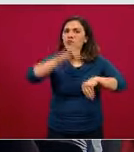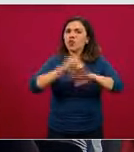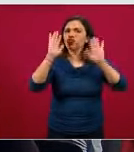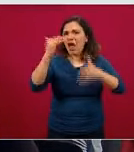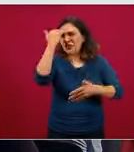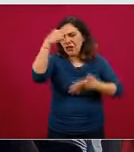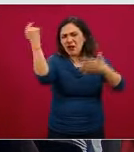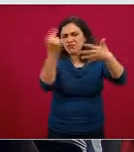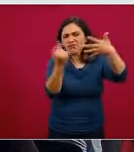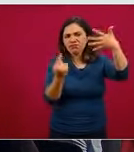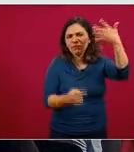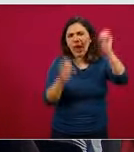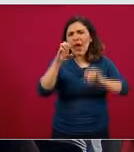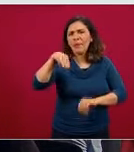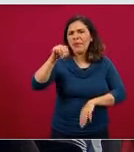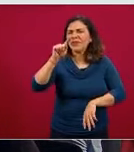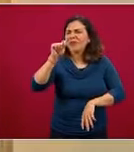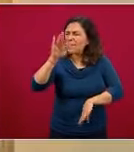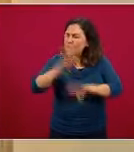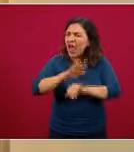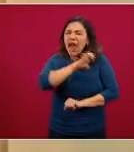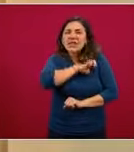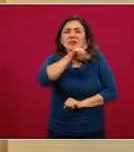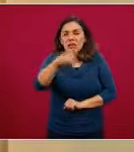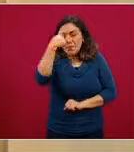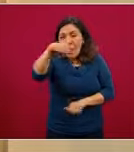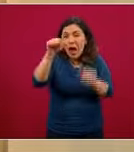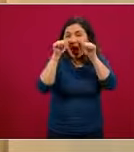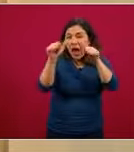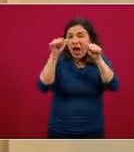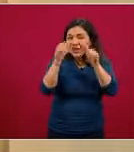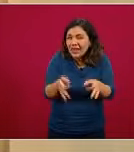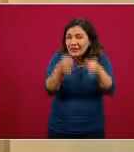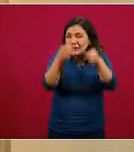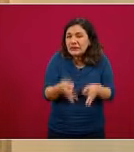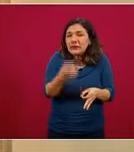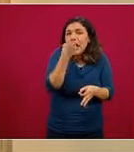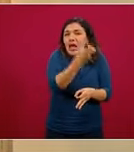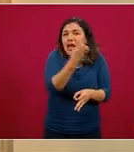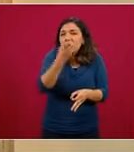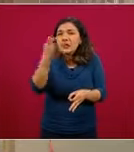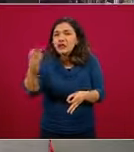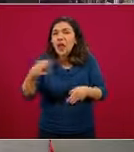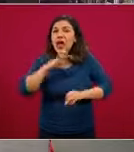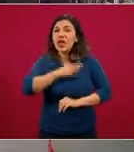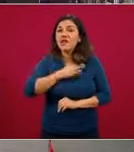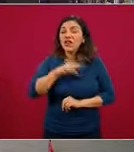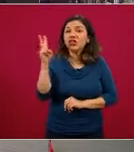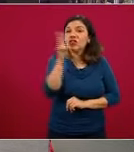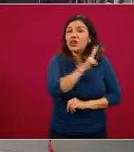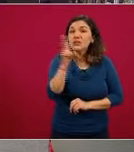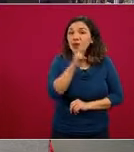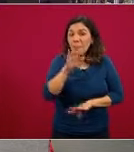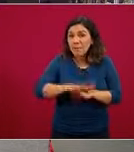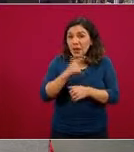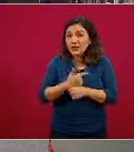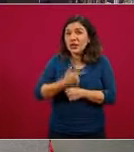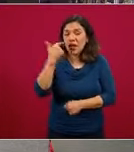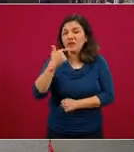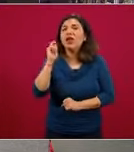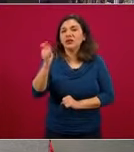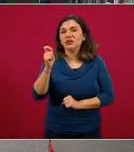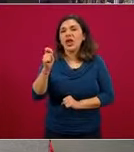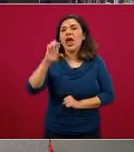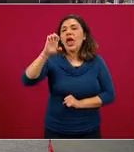lineamiento y MTs más específicos para atender ese tipo de infecciones respiratorias agudas, lo que llamamos